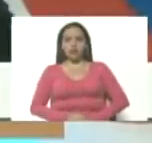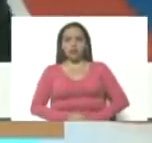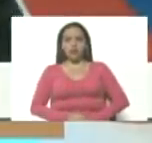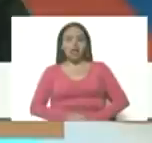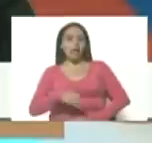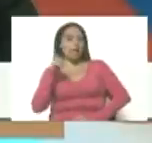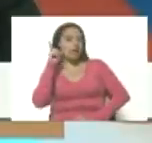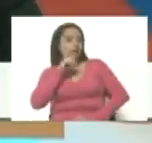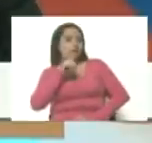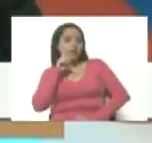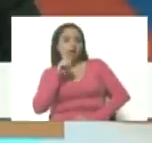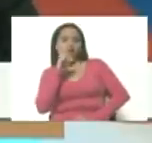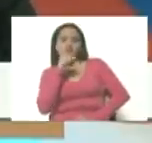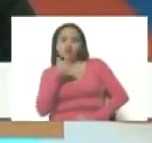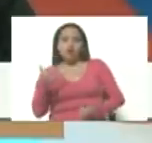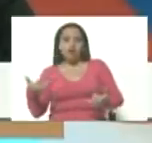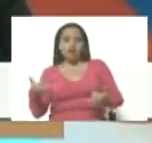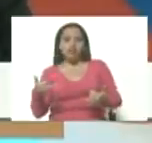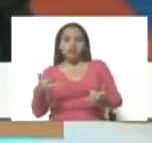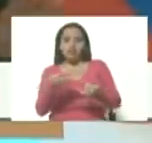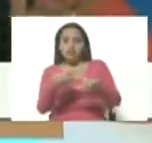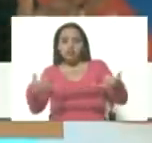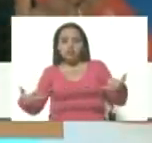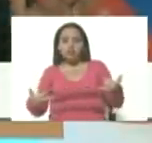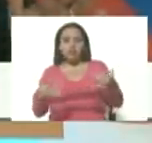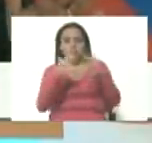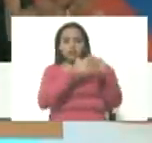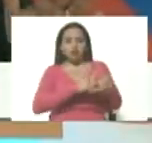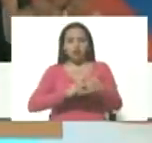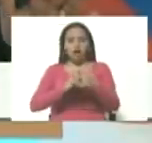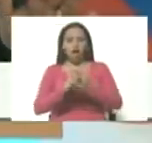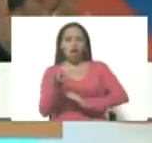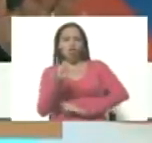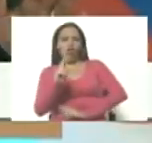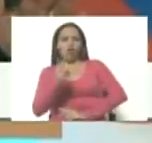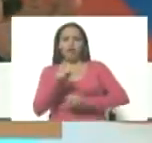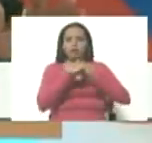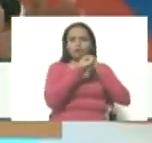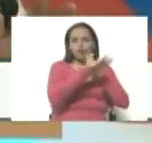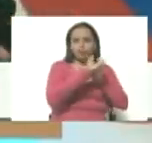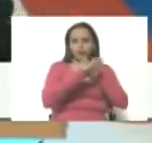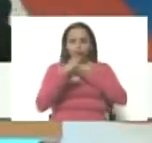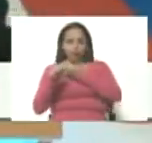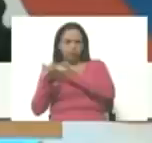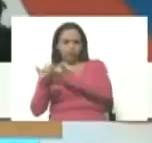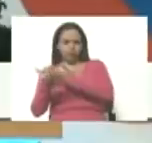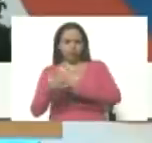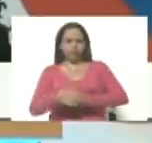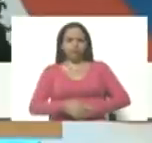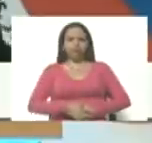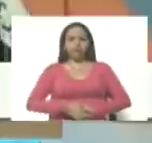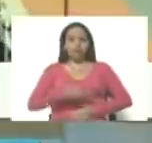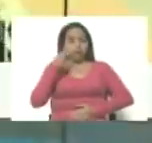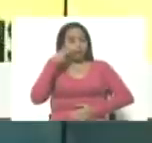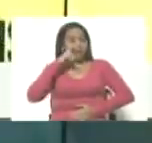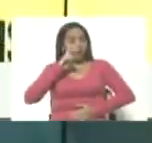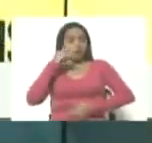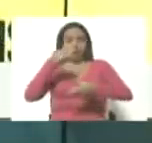imperio estadounidense, la doble moral, como siempre, y